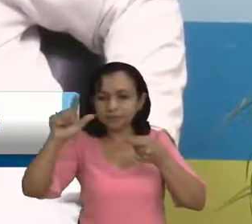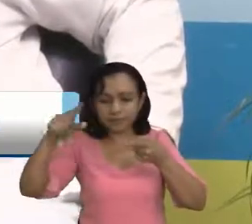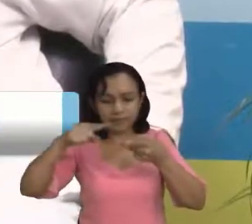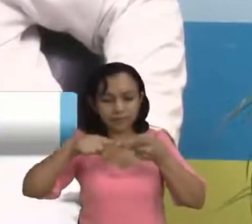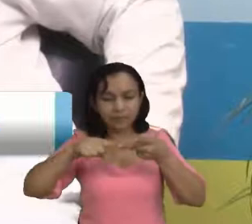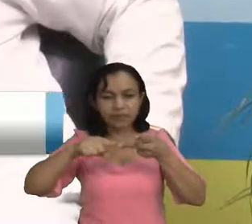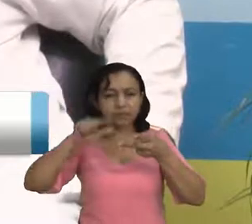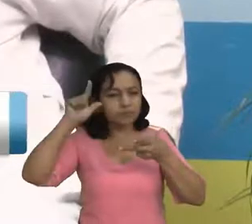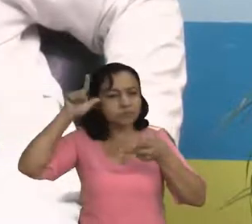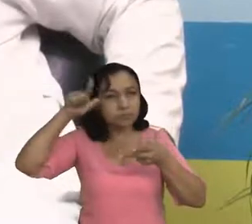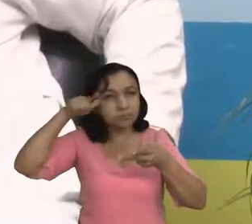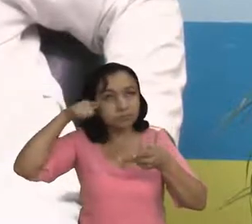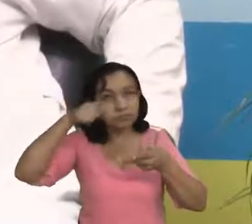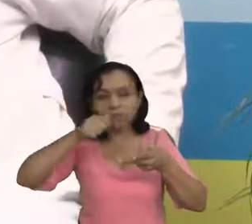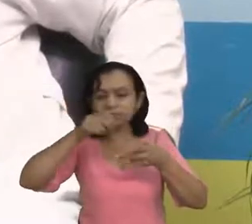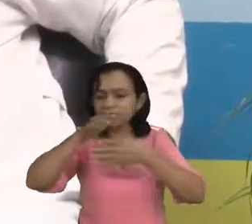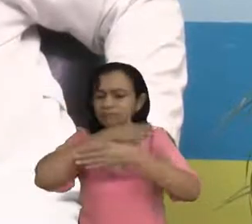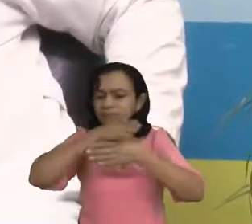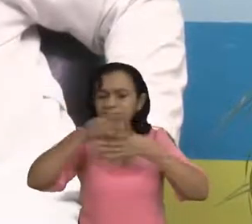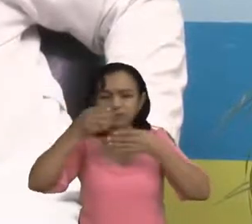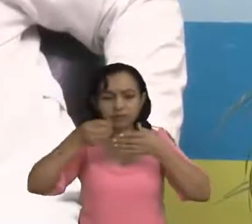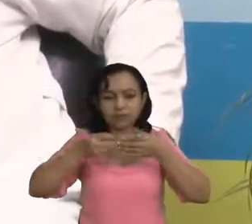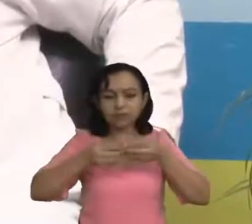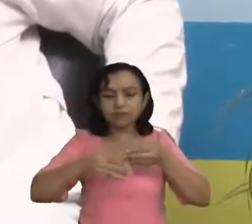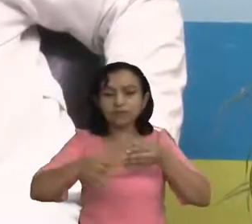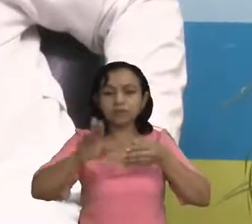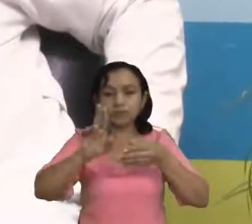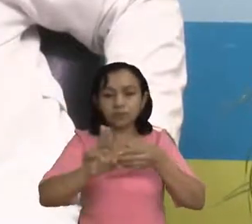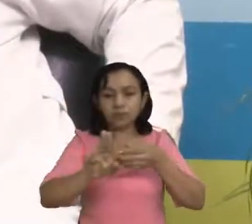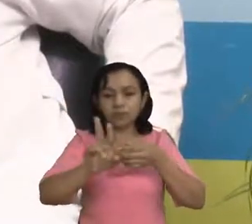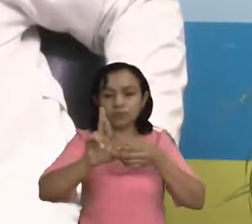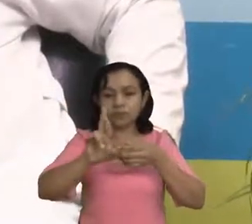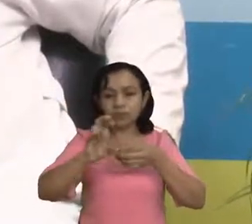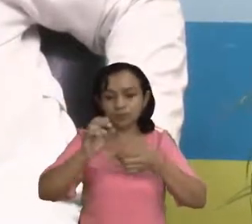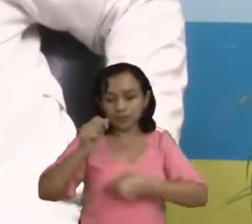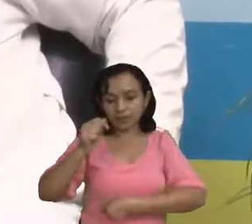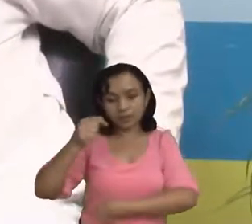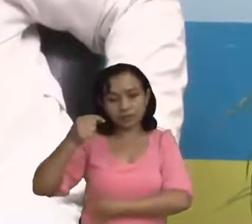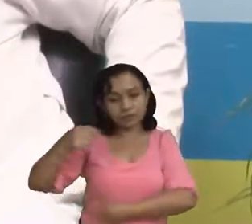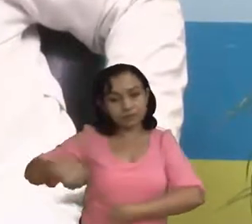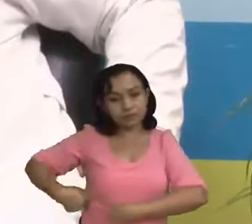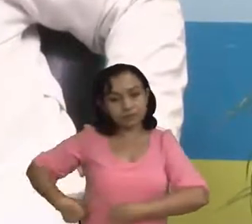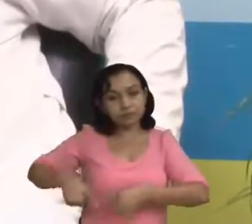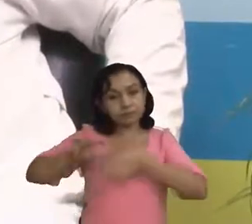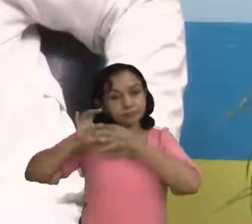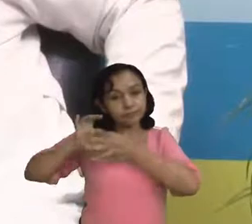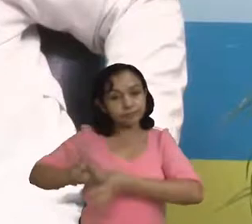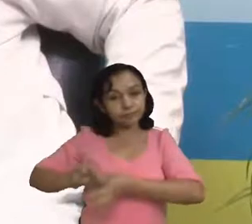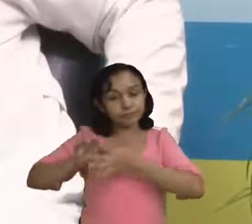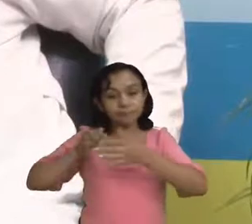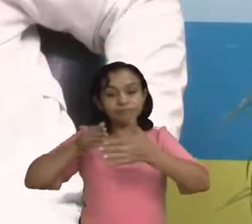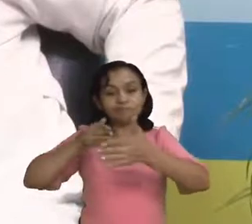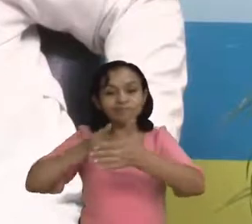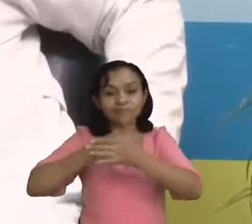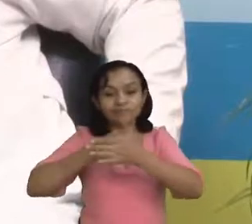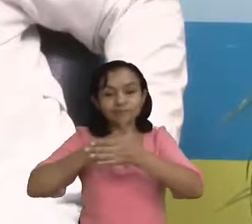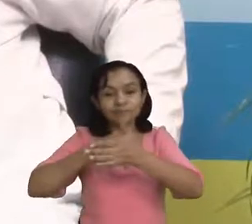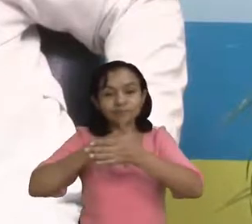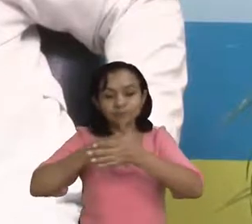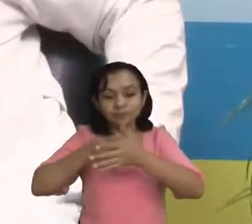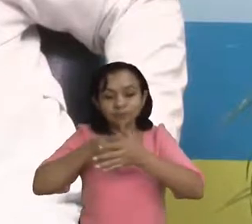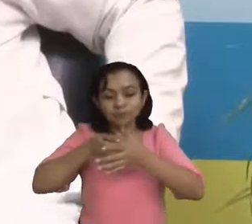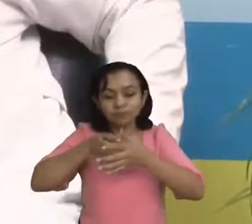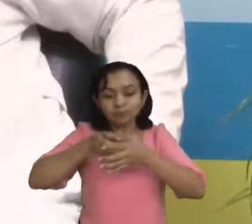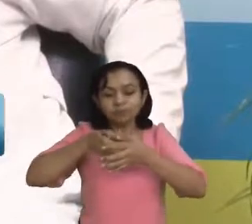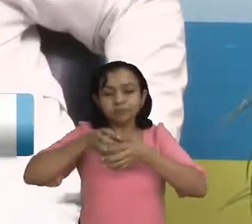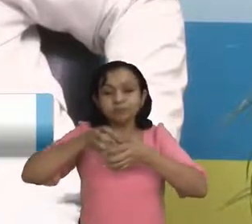desechos, etcétera, etcétera, entre los cuales está la urea, ¿verdad? Y la creatinina. Entonces, ¿qué pasa? Al estar obstruido, todos estos desechos se acumulan, el